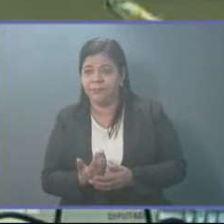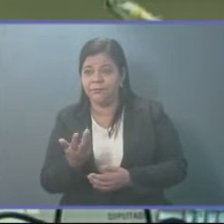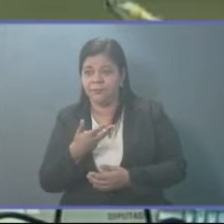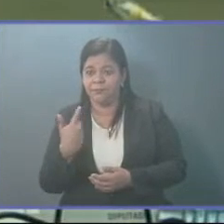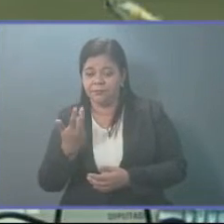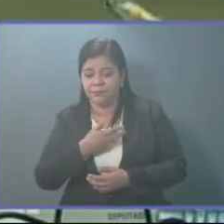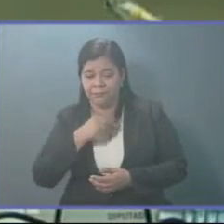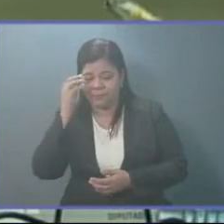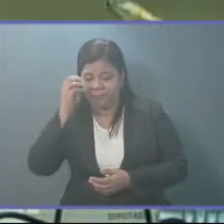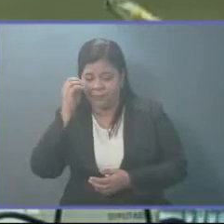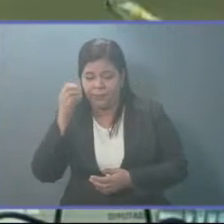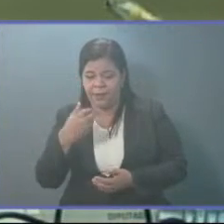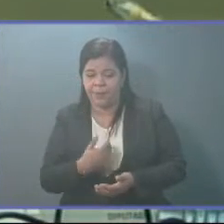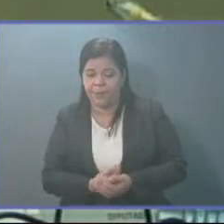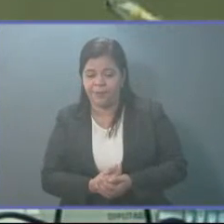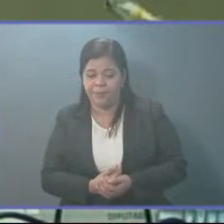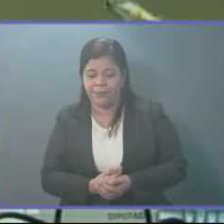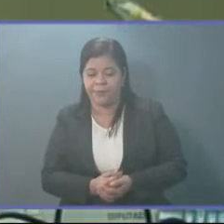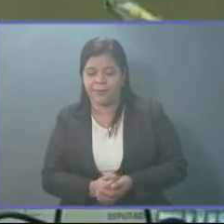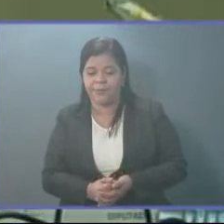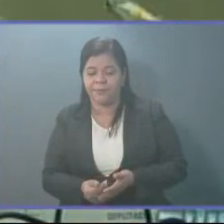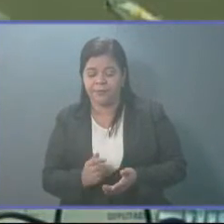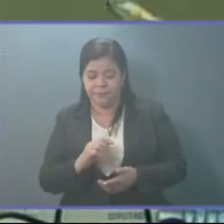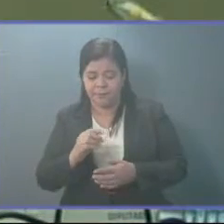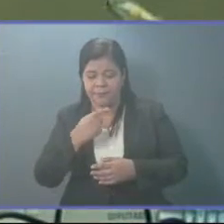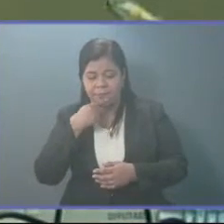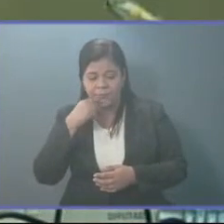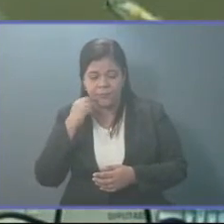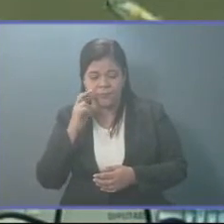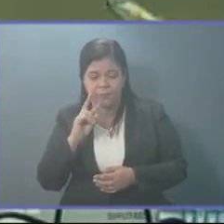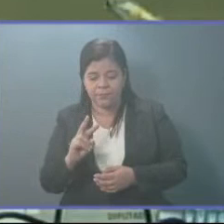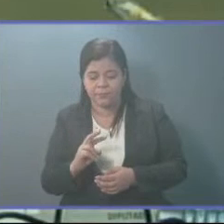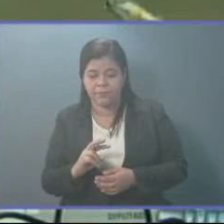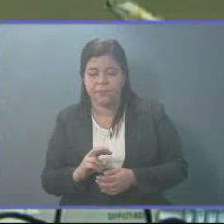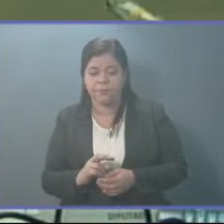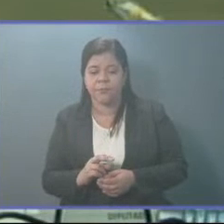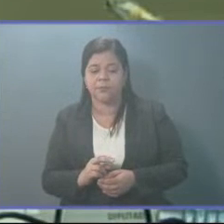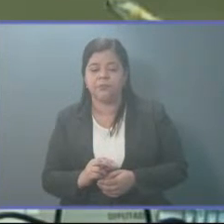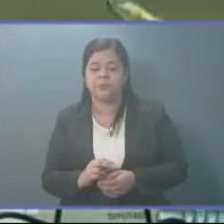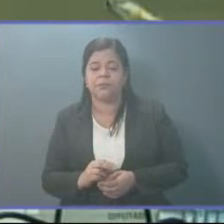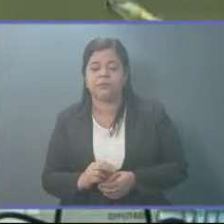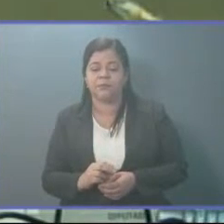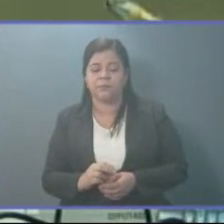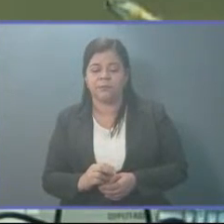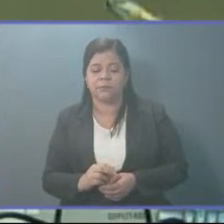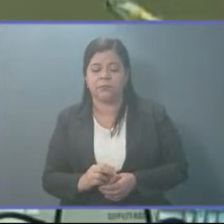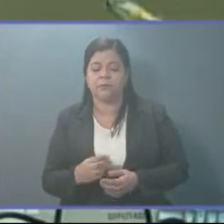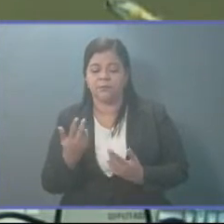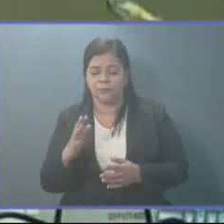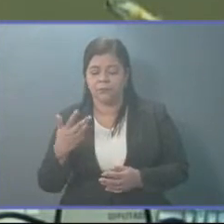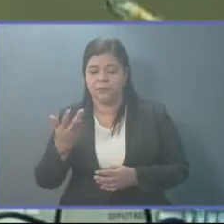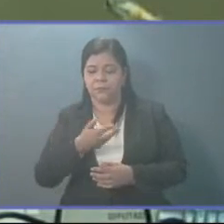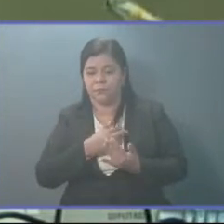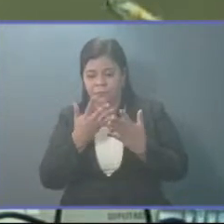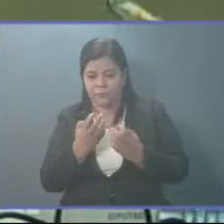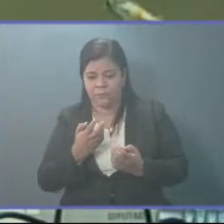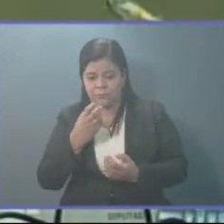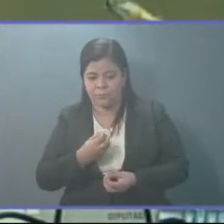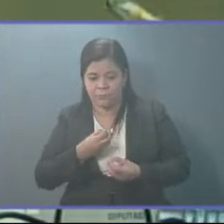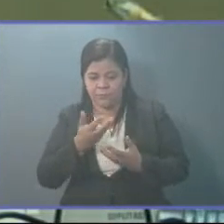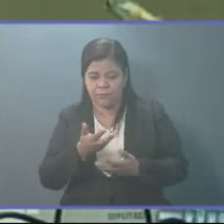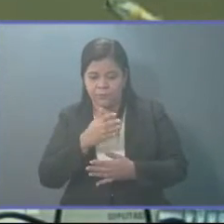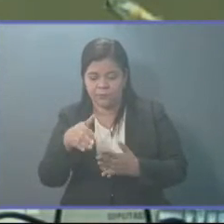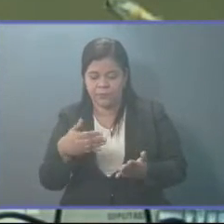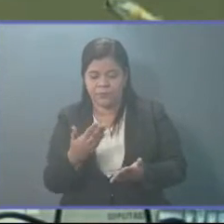de las diputadas del grupo parlamentario del FMLN y enviaremos